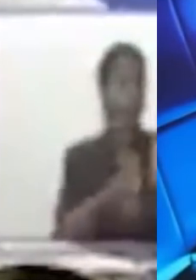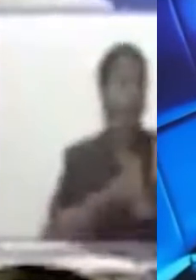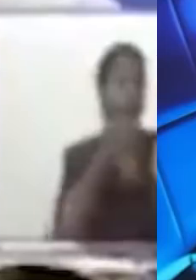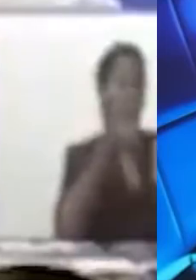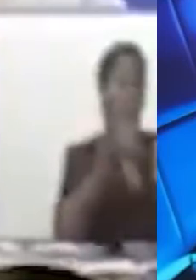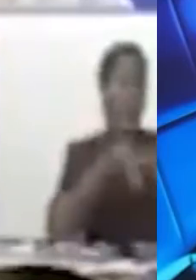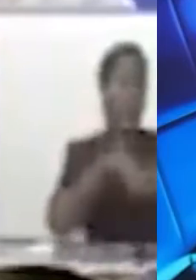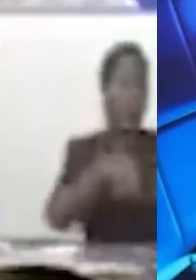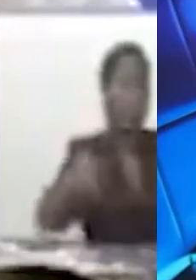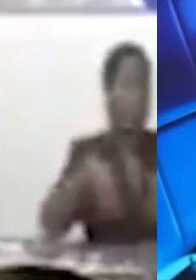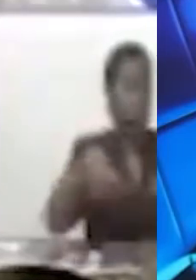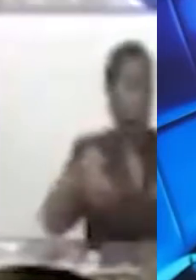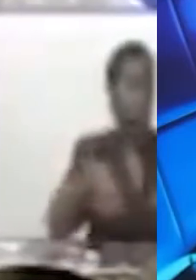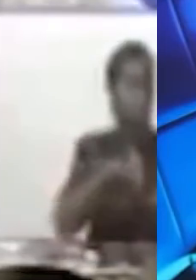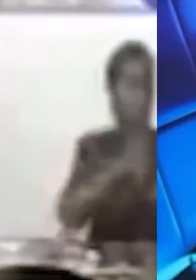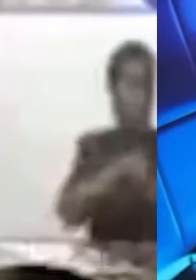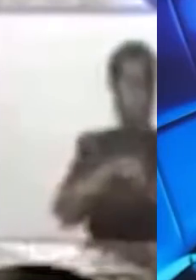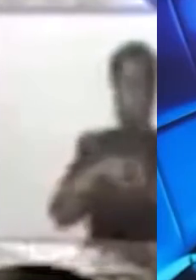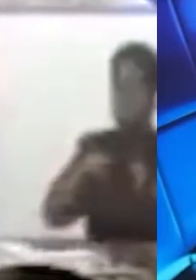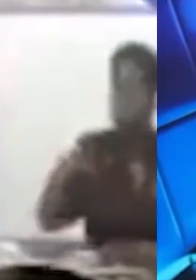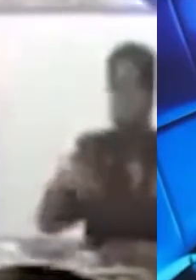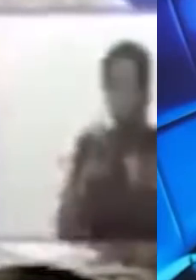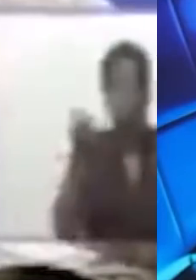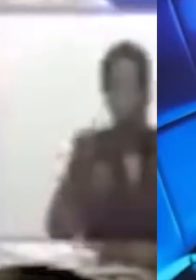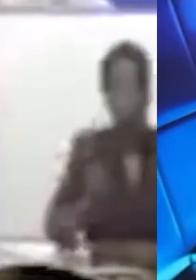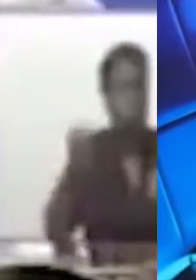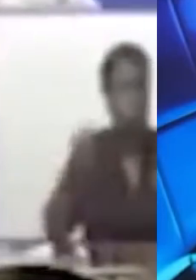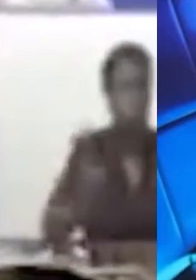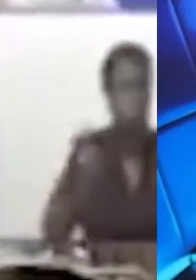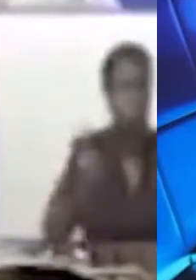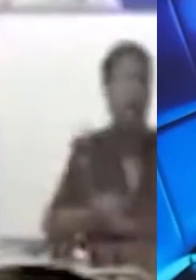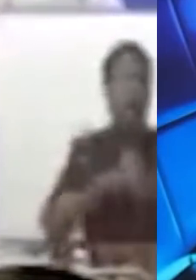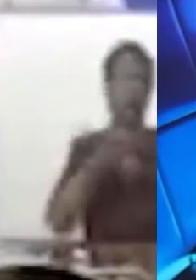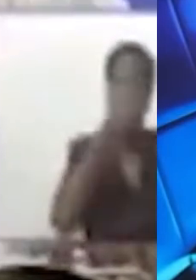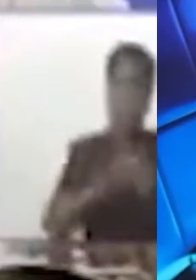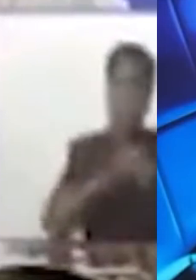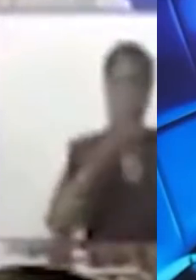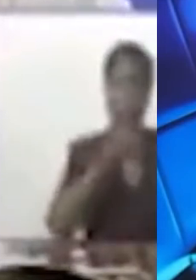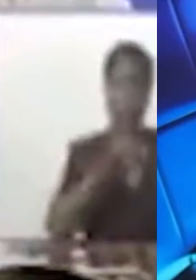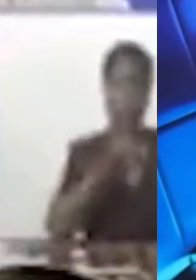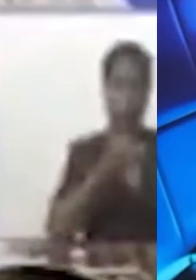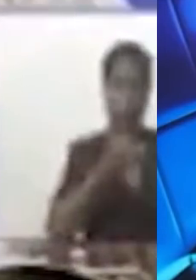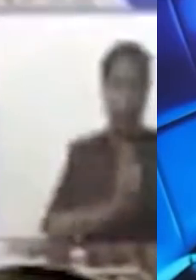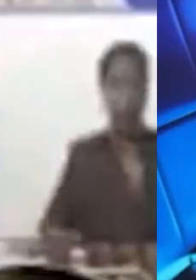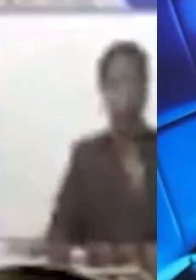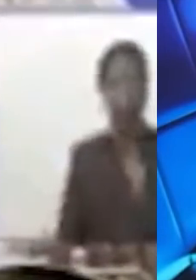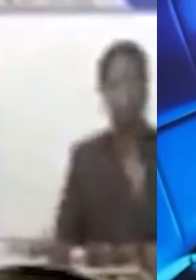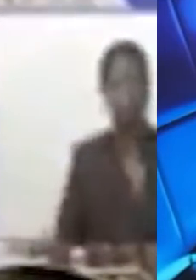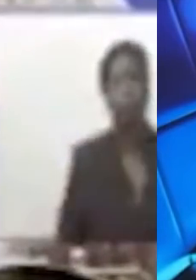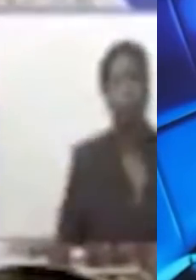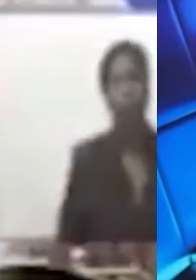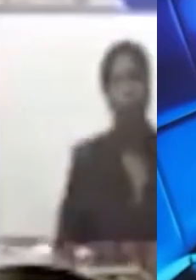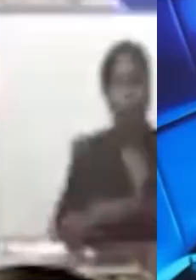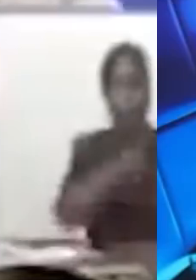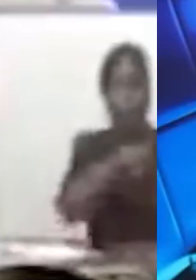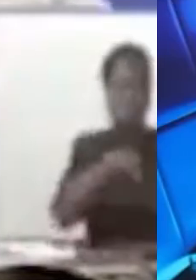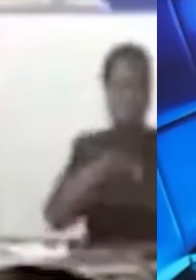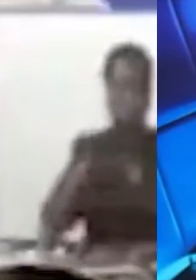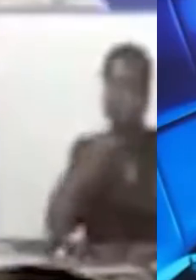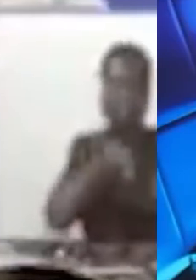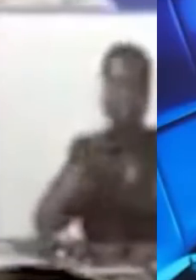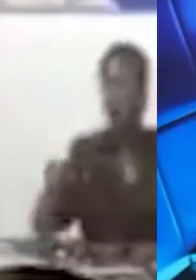nosotros tenemos con el parque de los servicios fúnebres, del transporte especializado. Nosotros contamos en la provincia con 29 carros